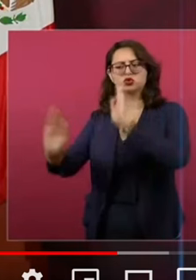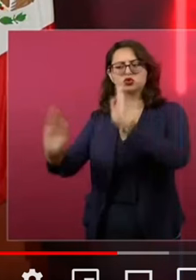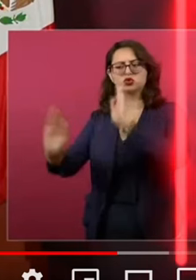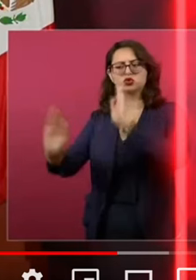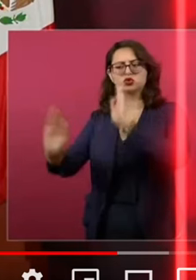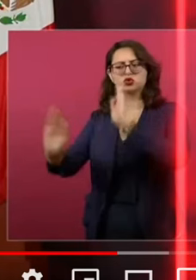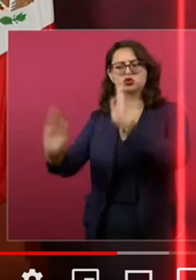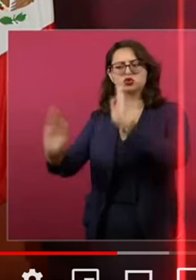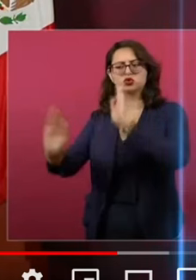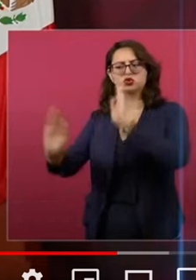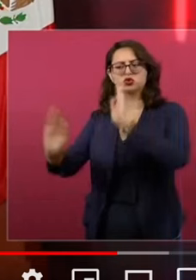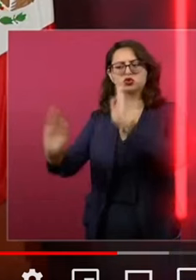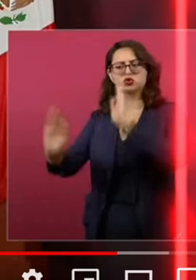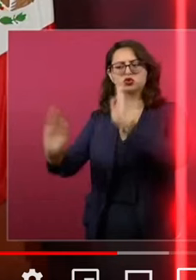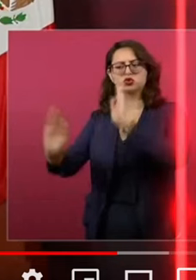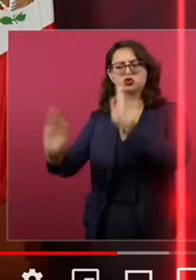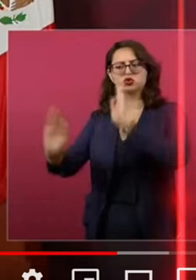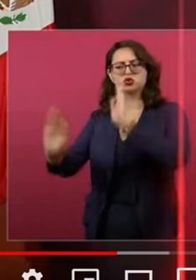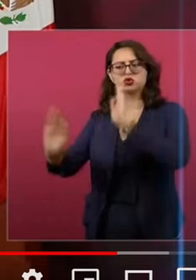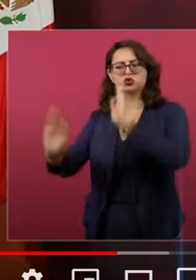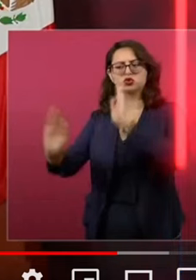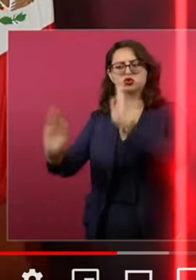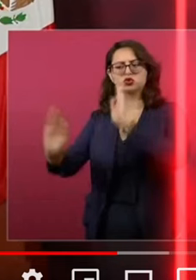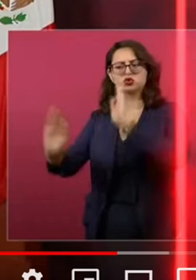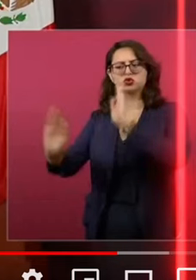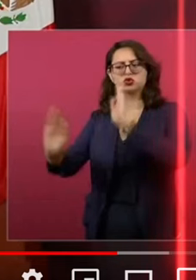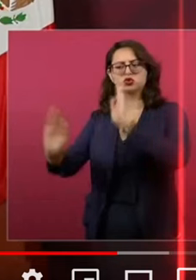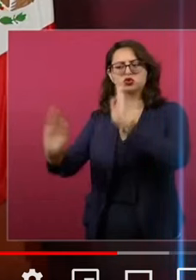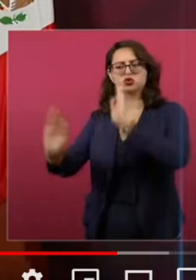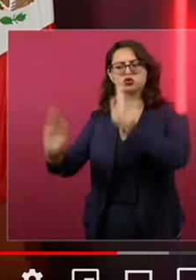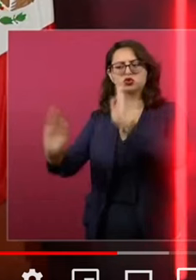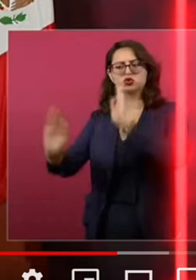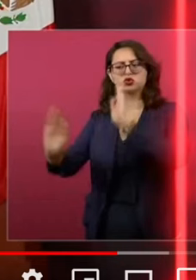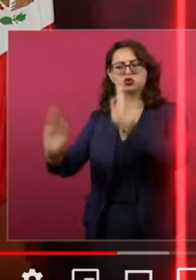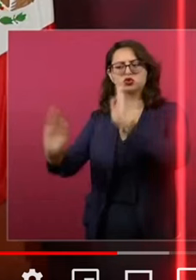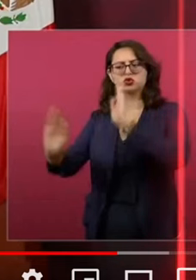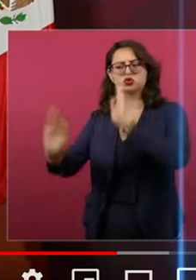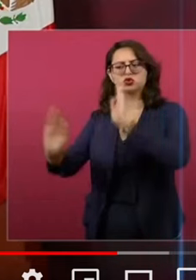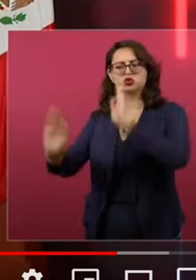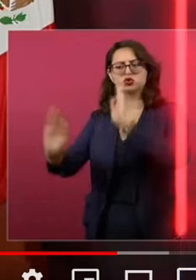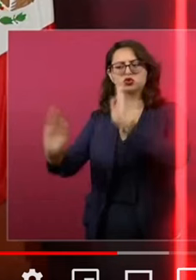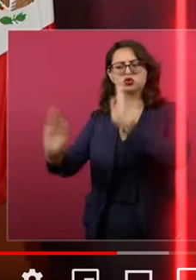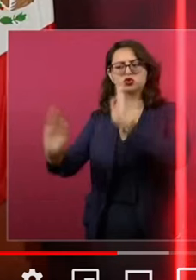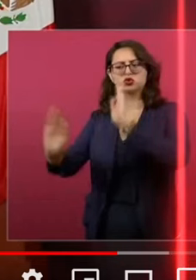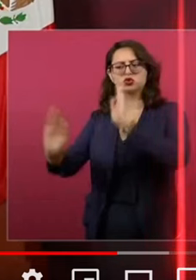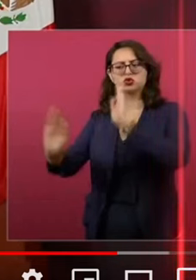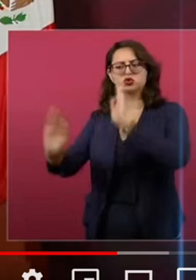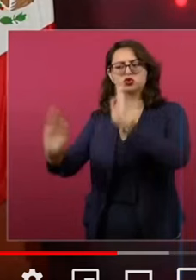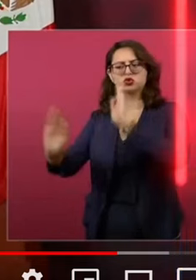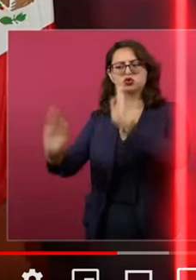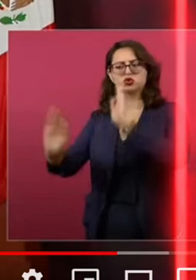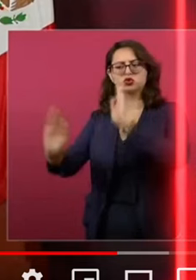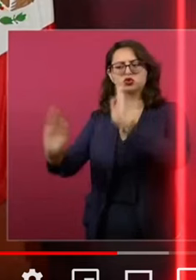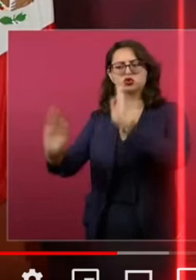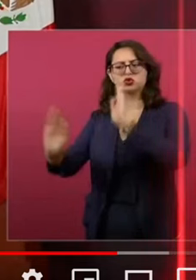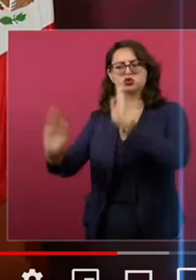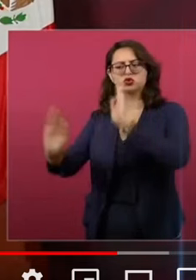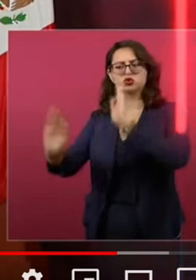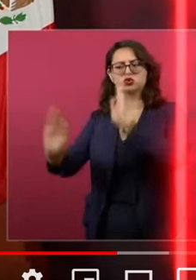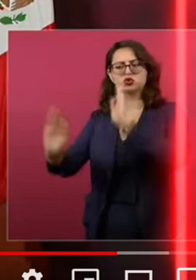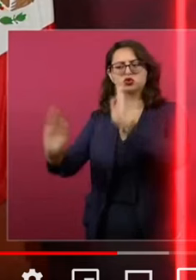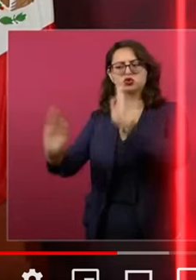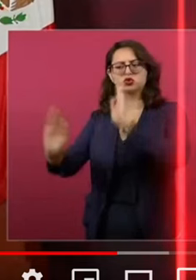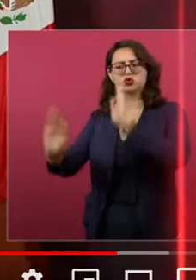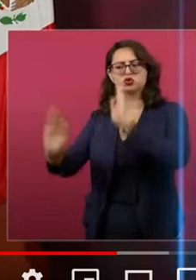del presidente López Obrador del pasado lunes 3 de julio de 2023, el tema de Xóchitl Gálvez no